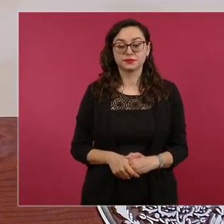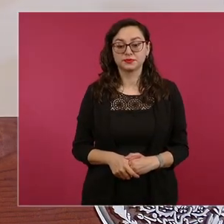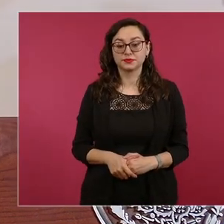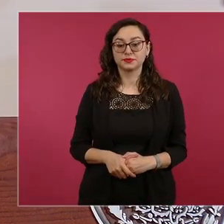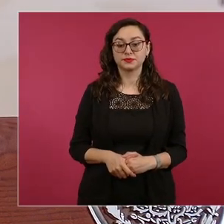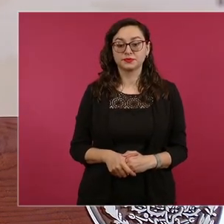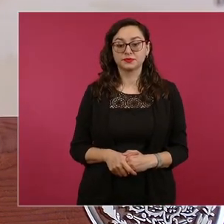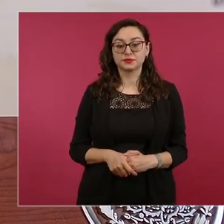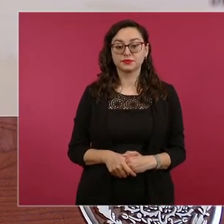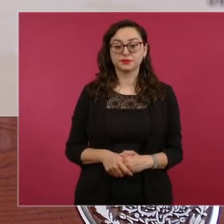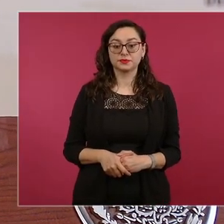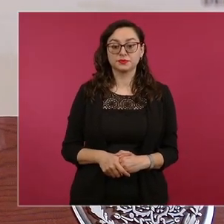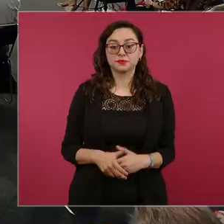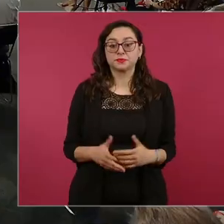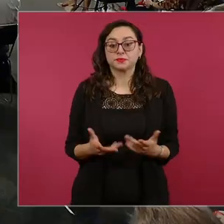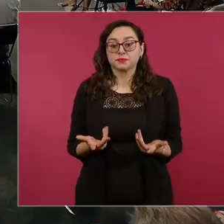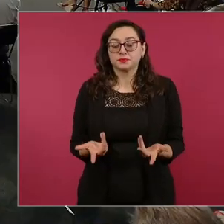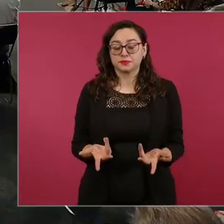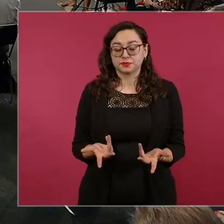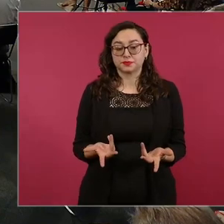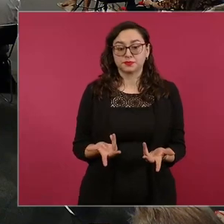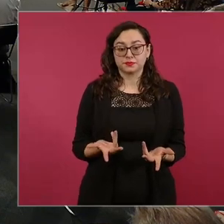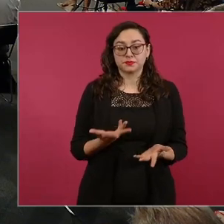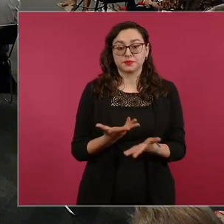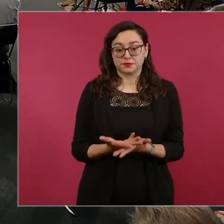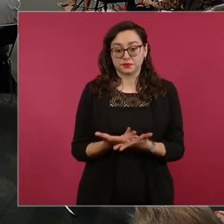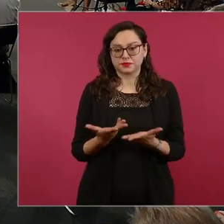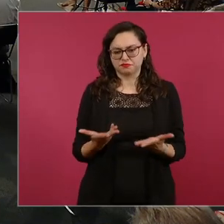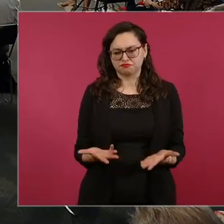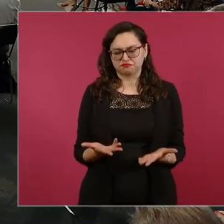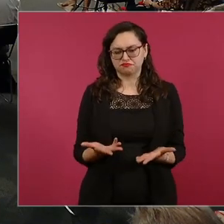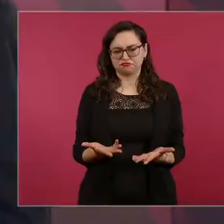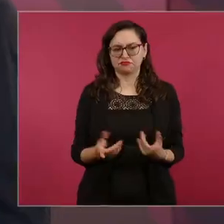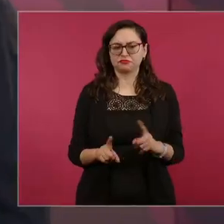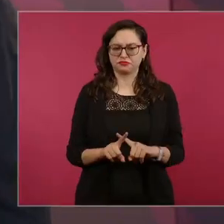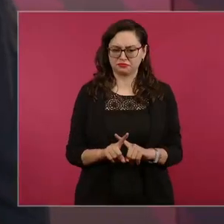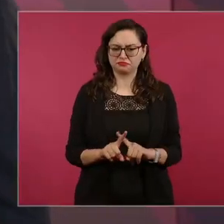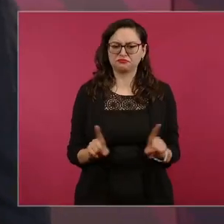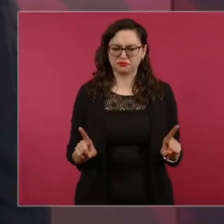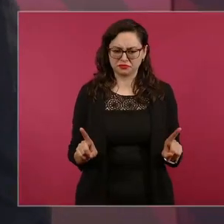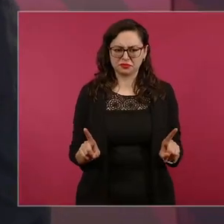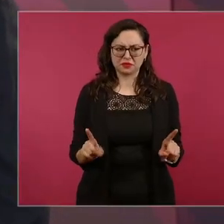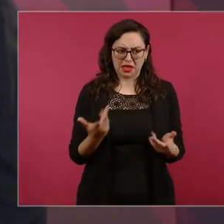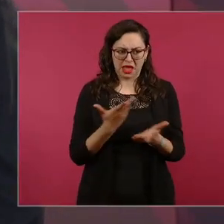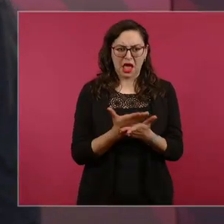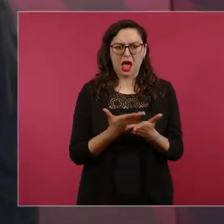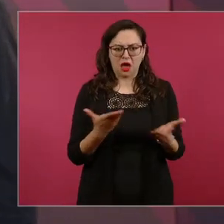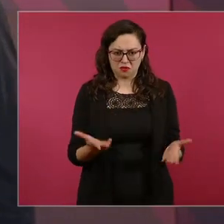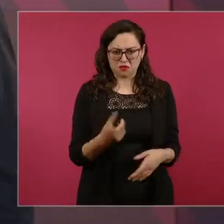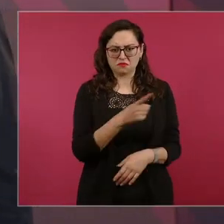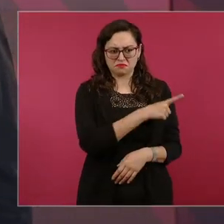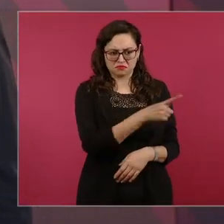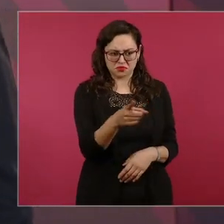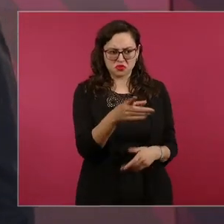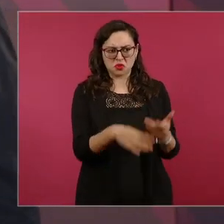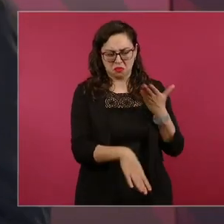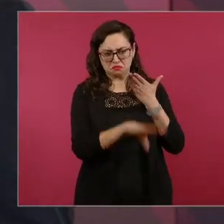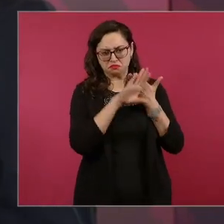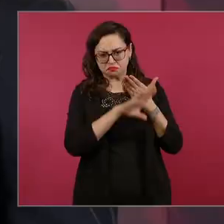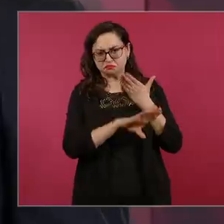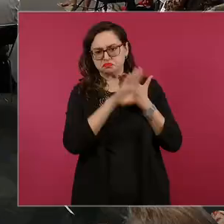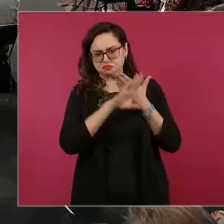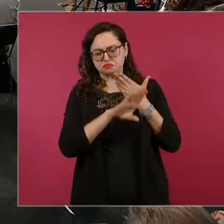Entonces, ahora es distinto y qué bueno que también en eso hay cambios,